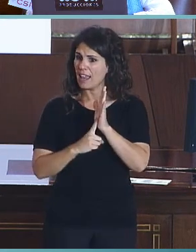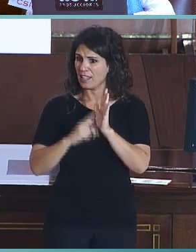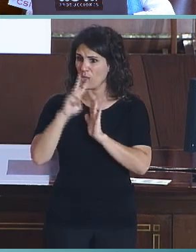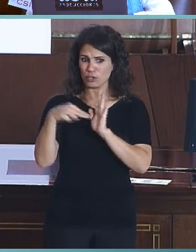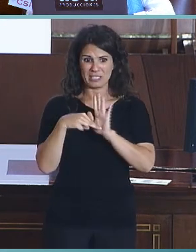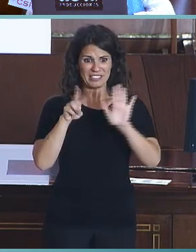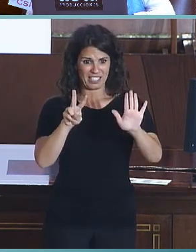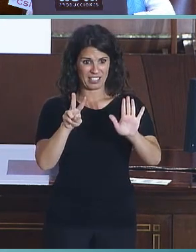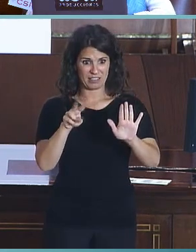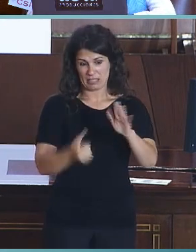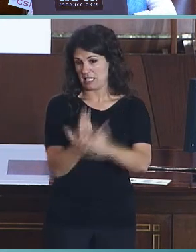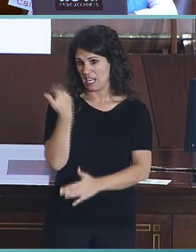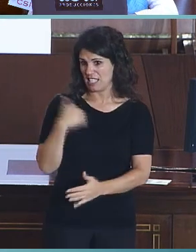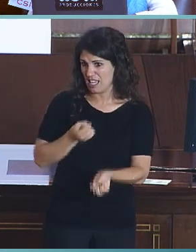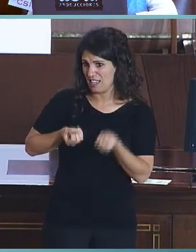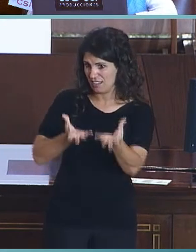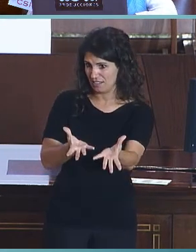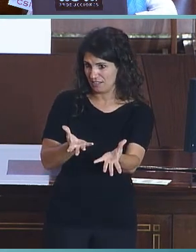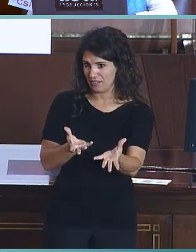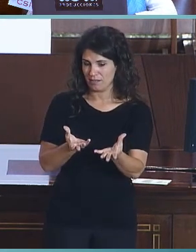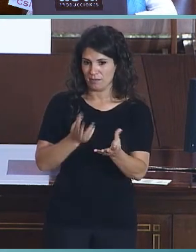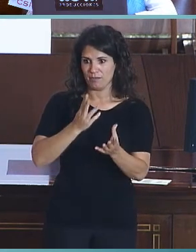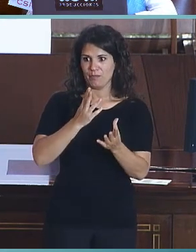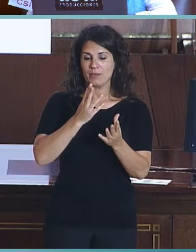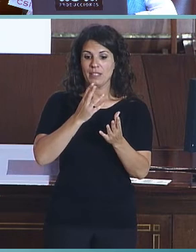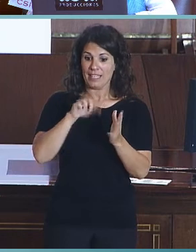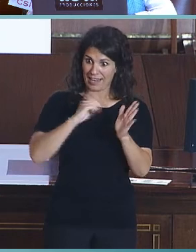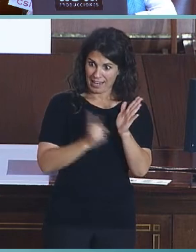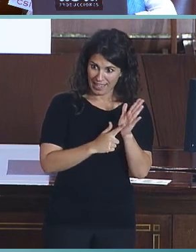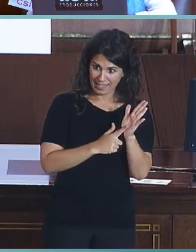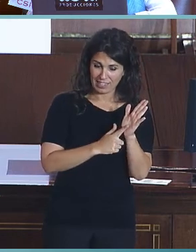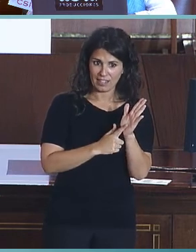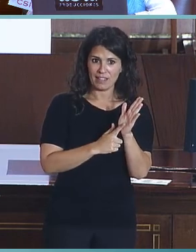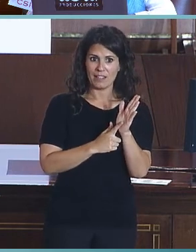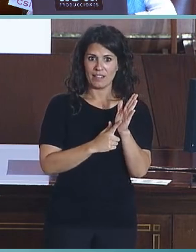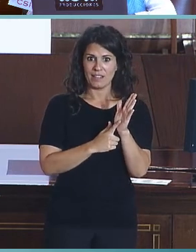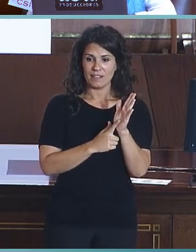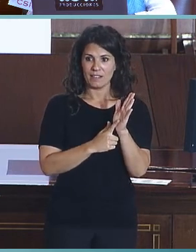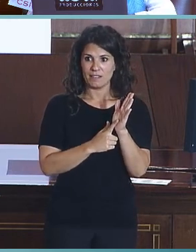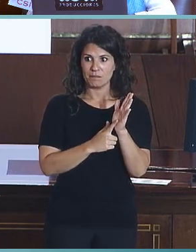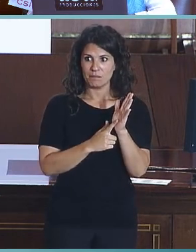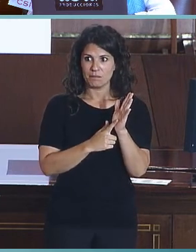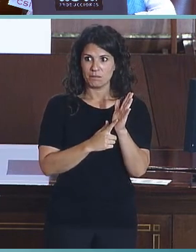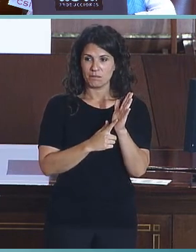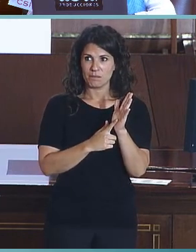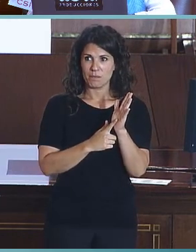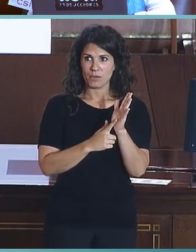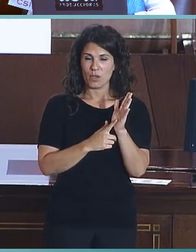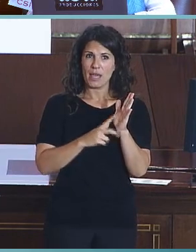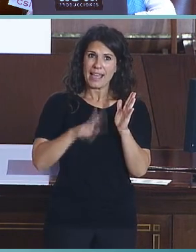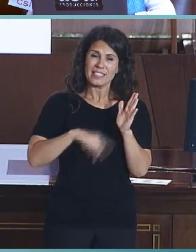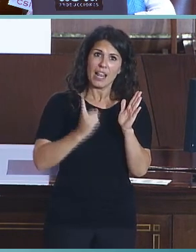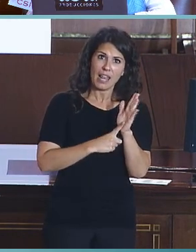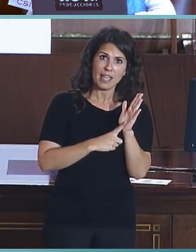esta mañana, y se ha citado además como lo que es, o tal vez como lo que debería